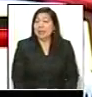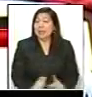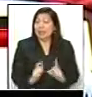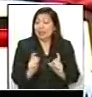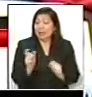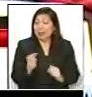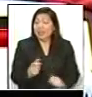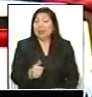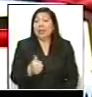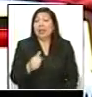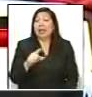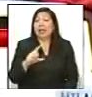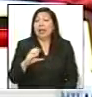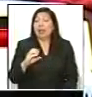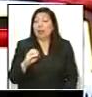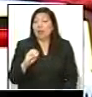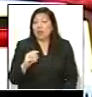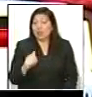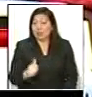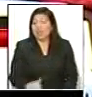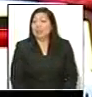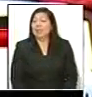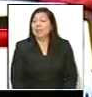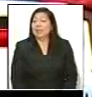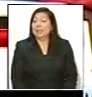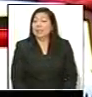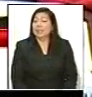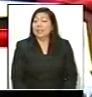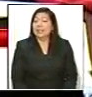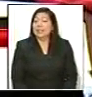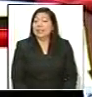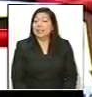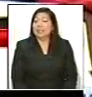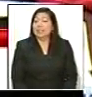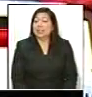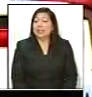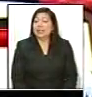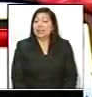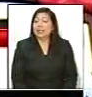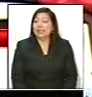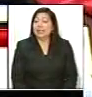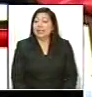congresista Alcorta, Aramayo, y del congresista...